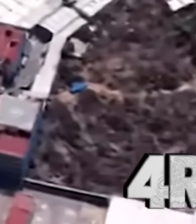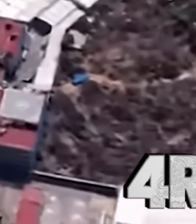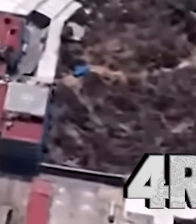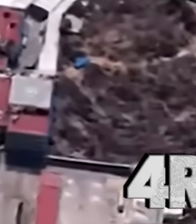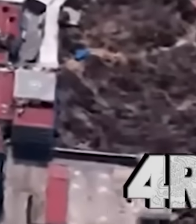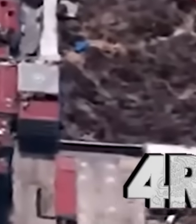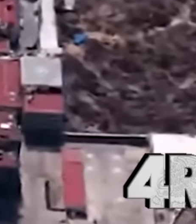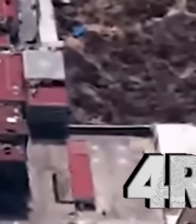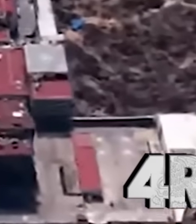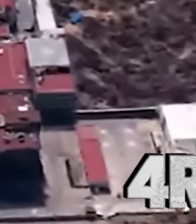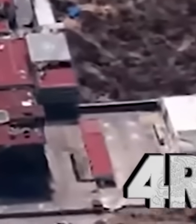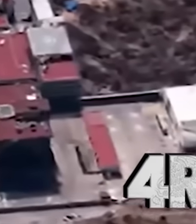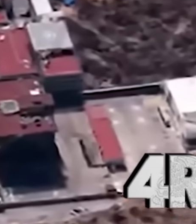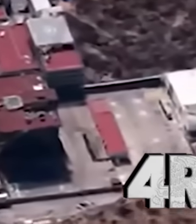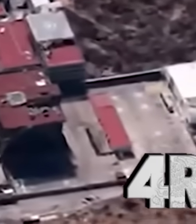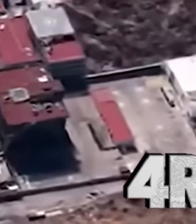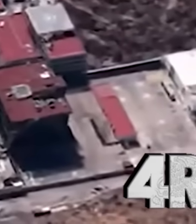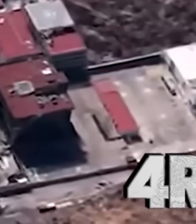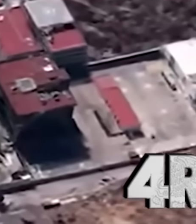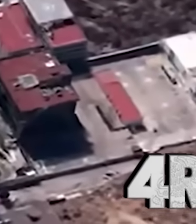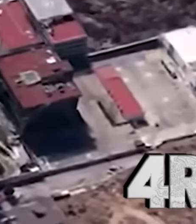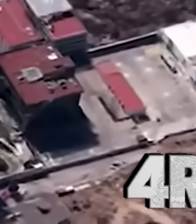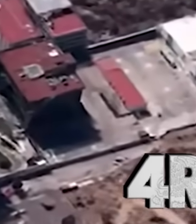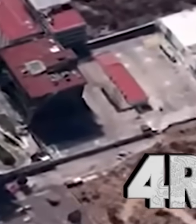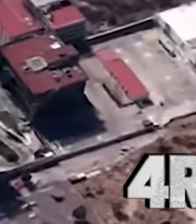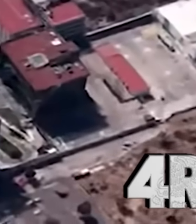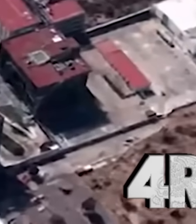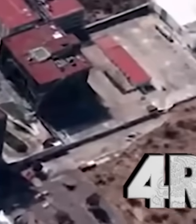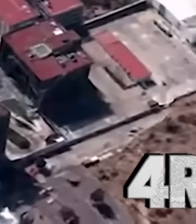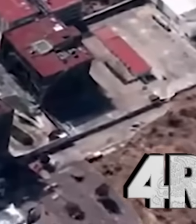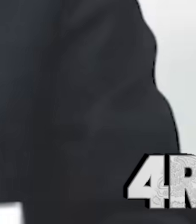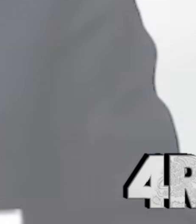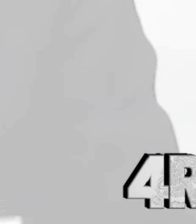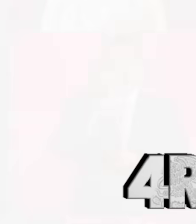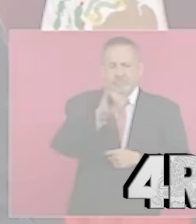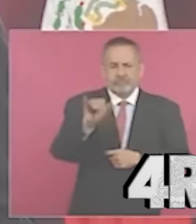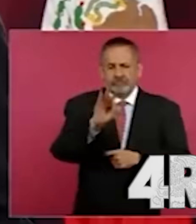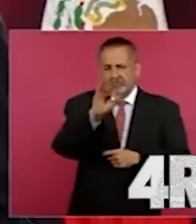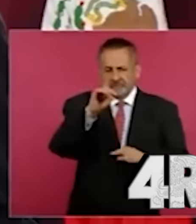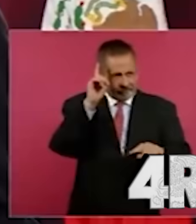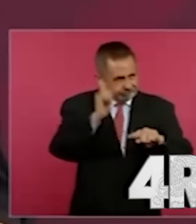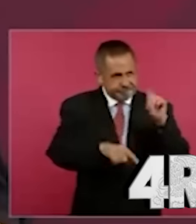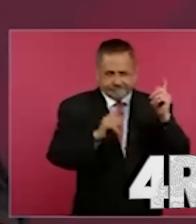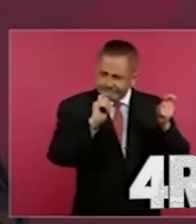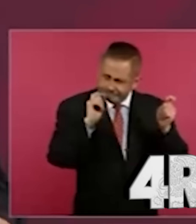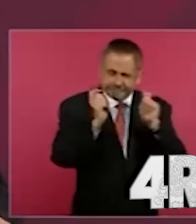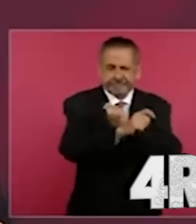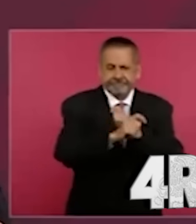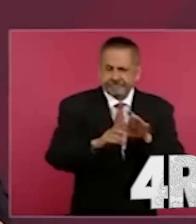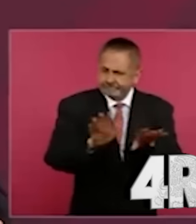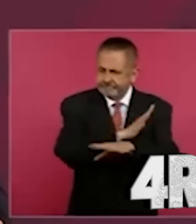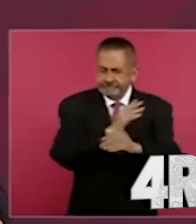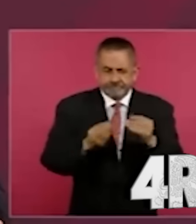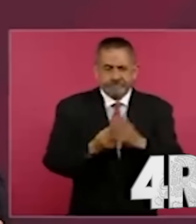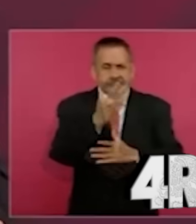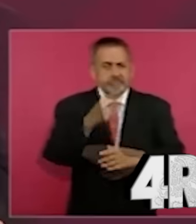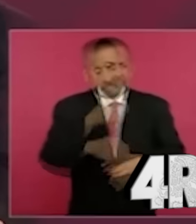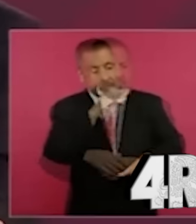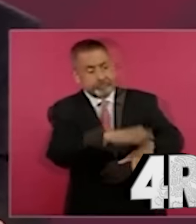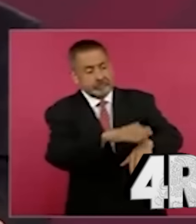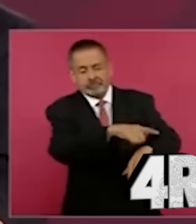de 40 mil millones que nos deben a todos los mexicanos. Y que el